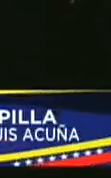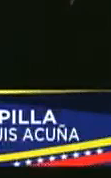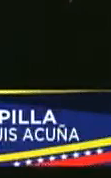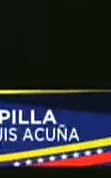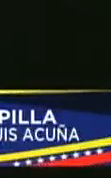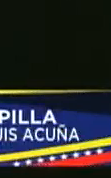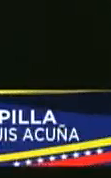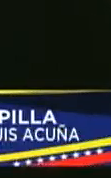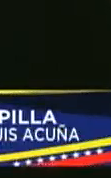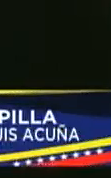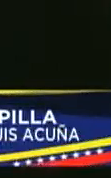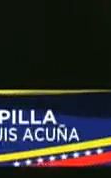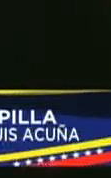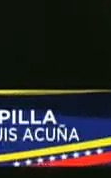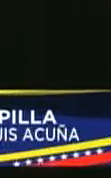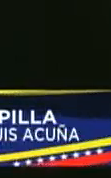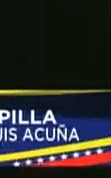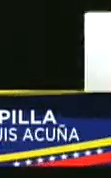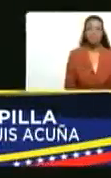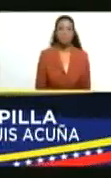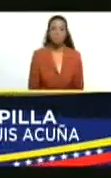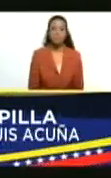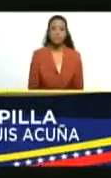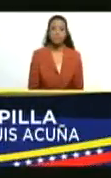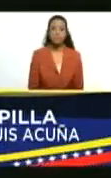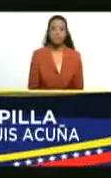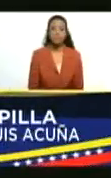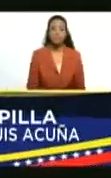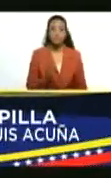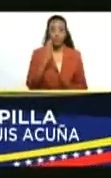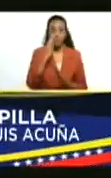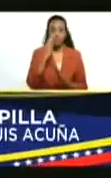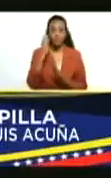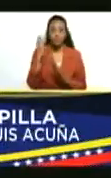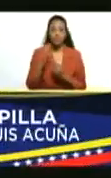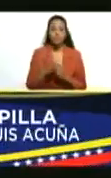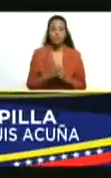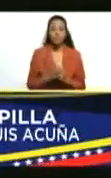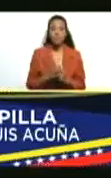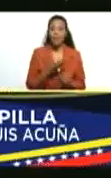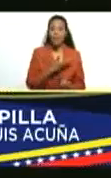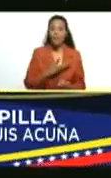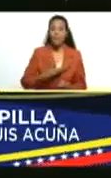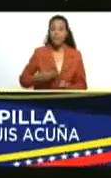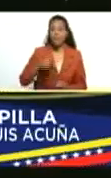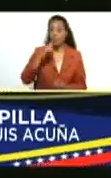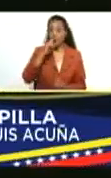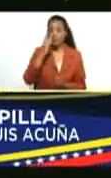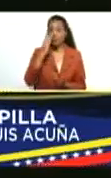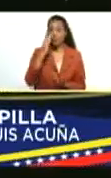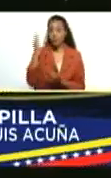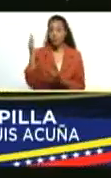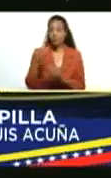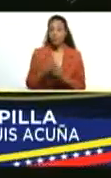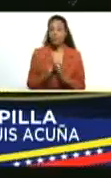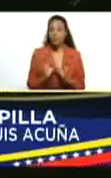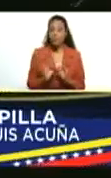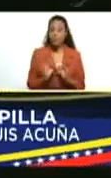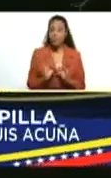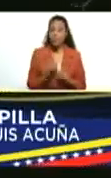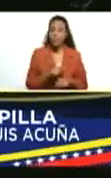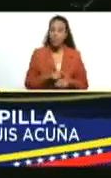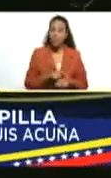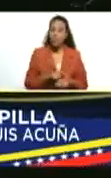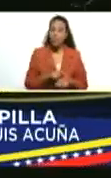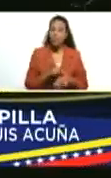el mandatario nacional. Y es el mensaje que justamente comparte en este preciso momento